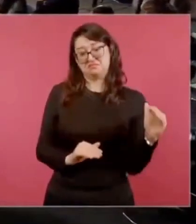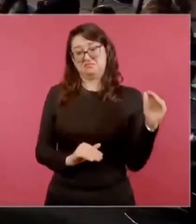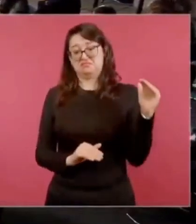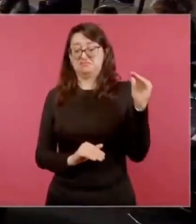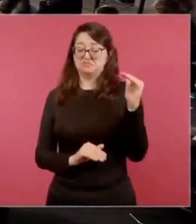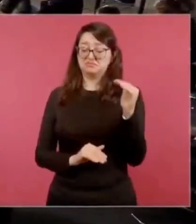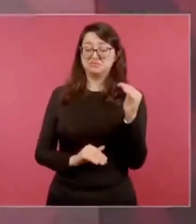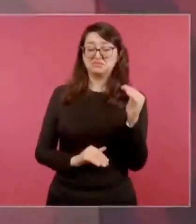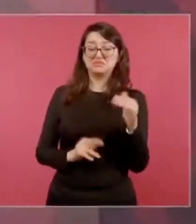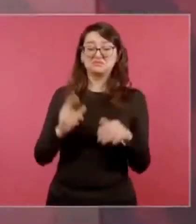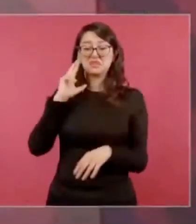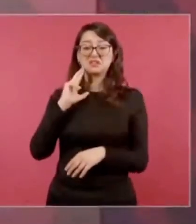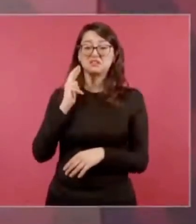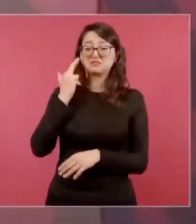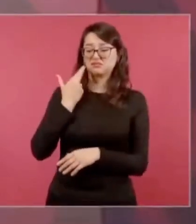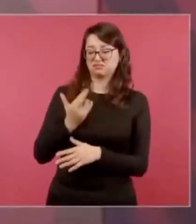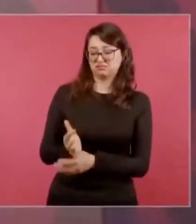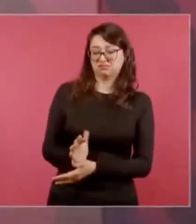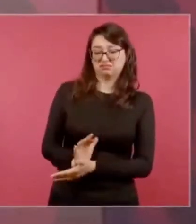racismo,